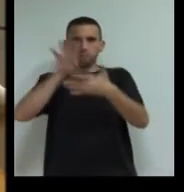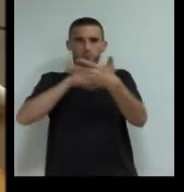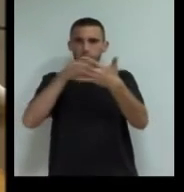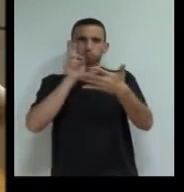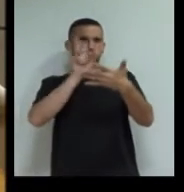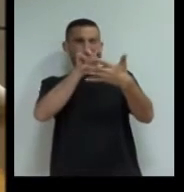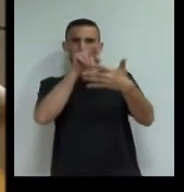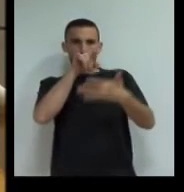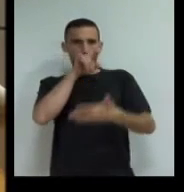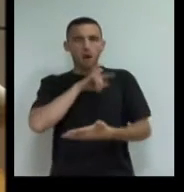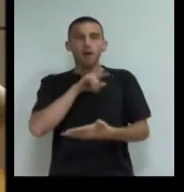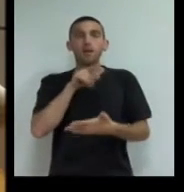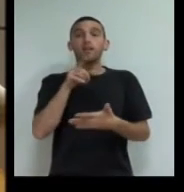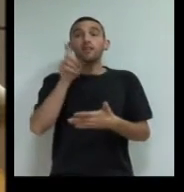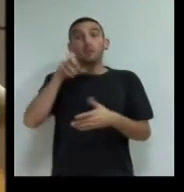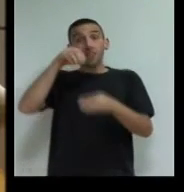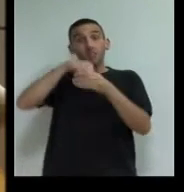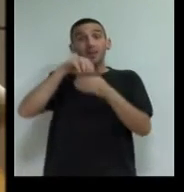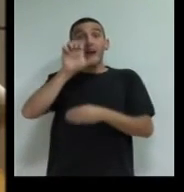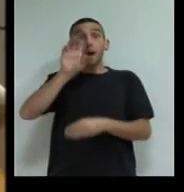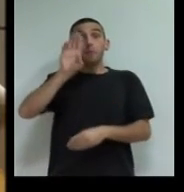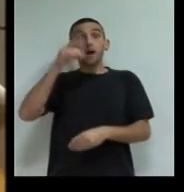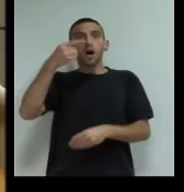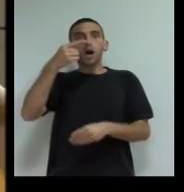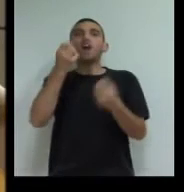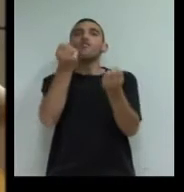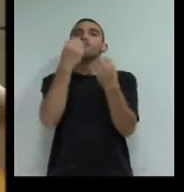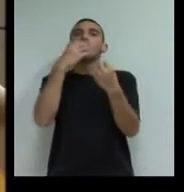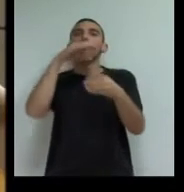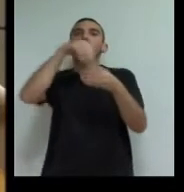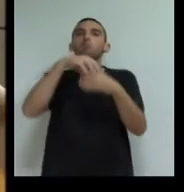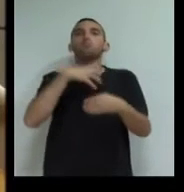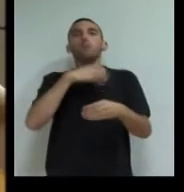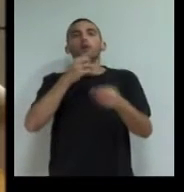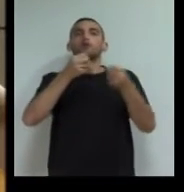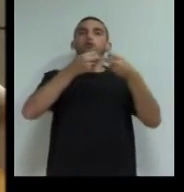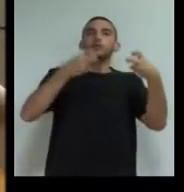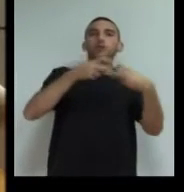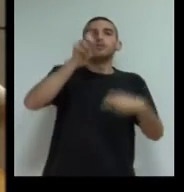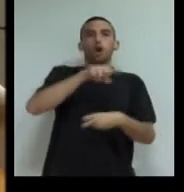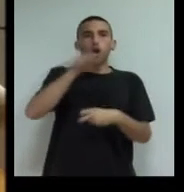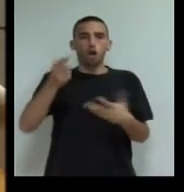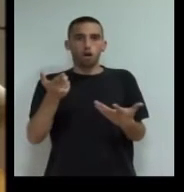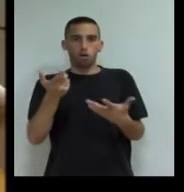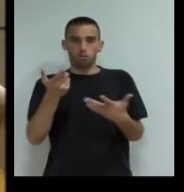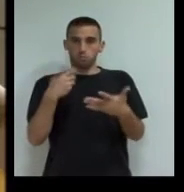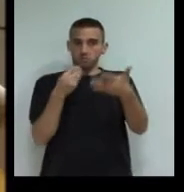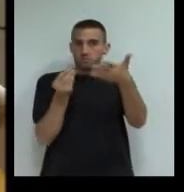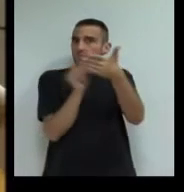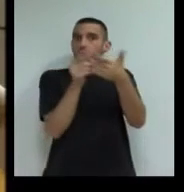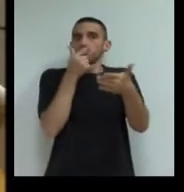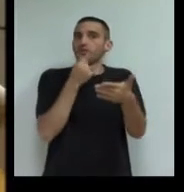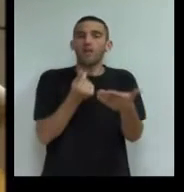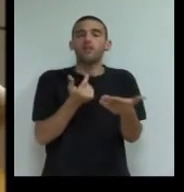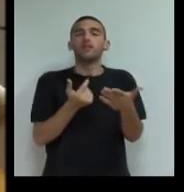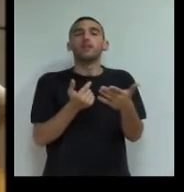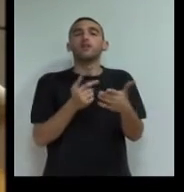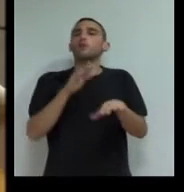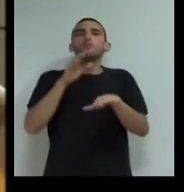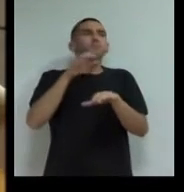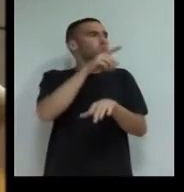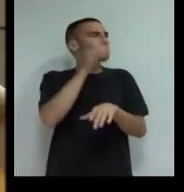la oportunidad de decir un programa está subtitulado, un programa está audio escrito, un programa tal. No lo están haciendo. ¿Por qué no lo hacen? Es un problema de falta